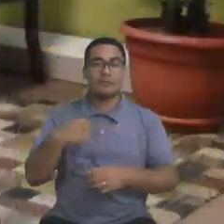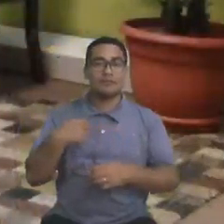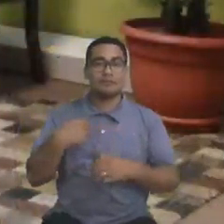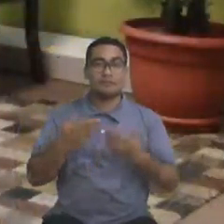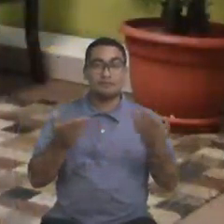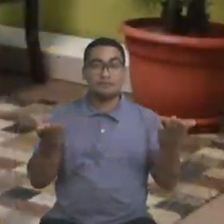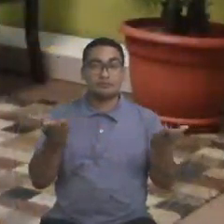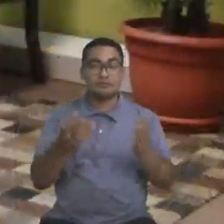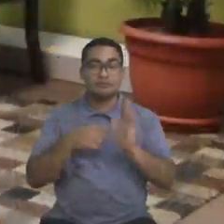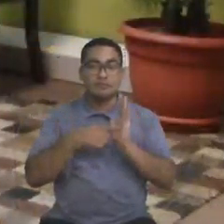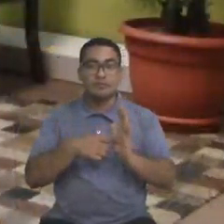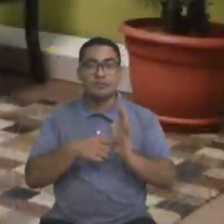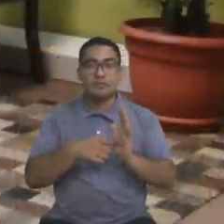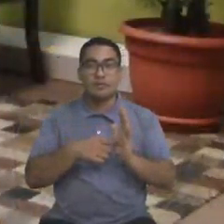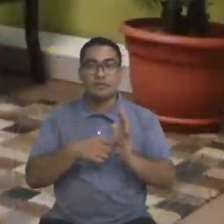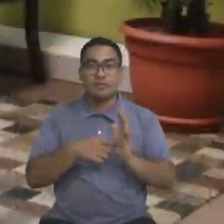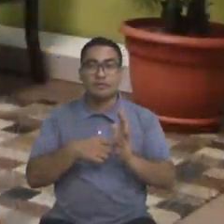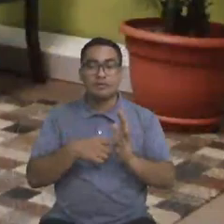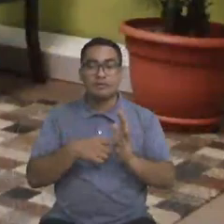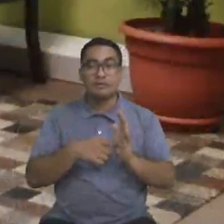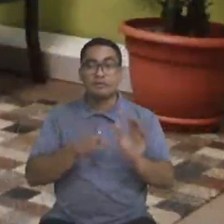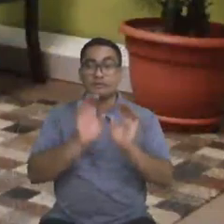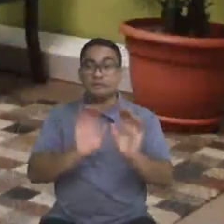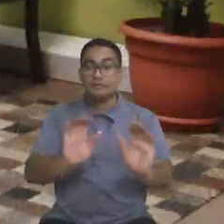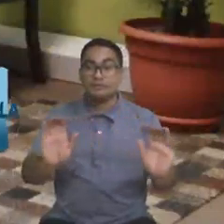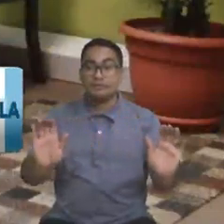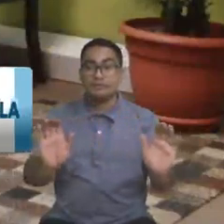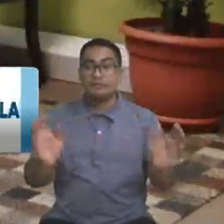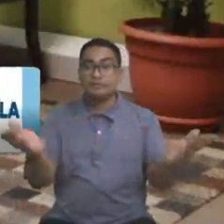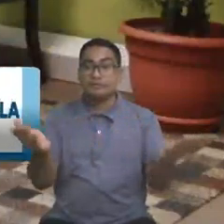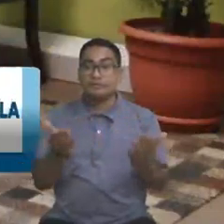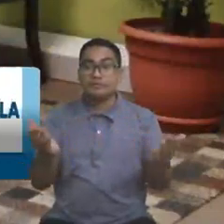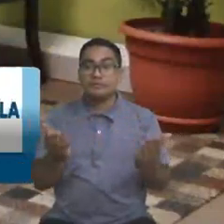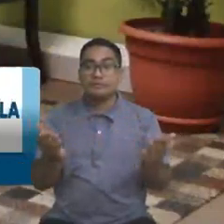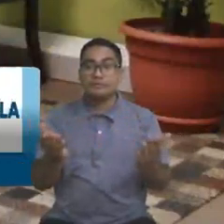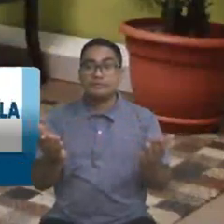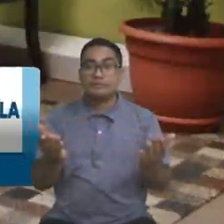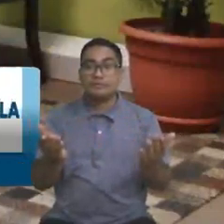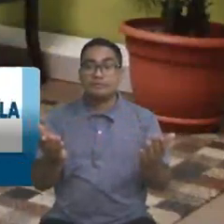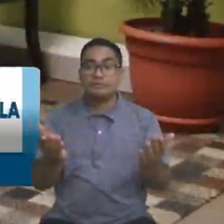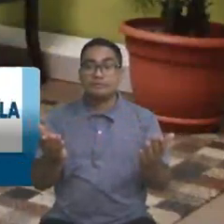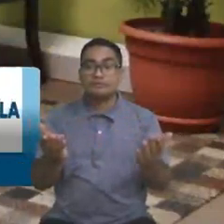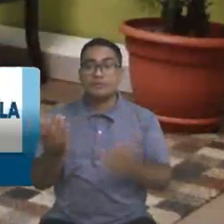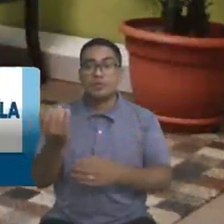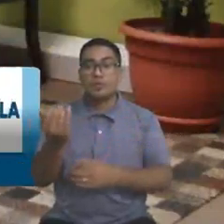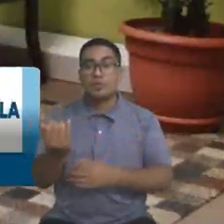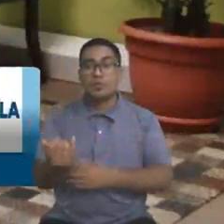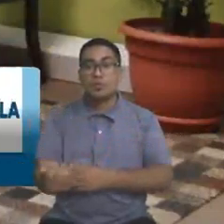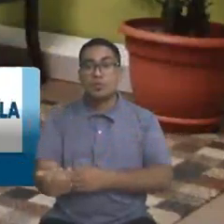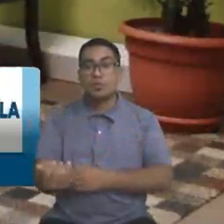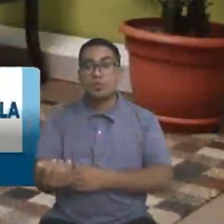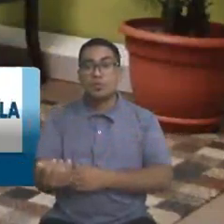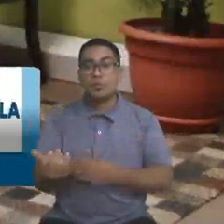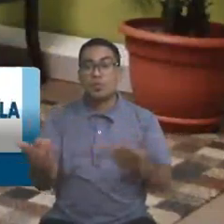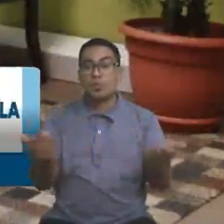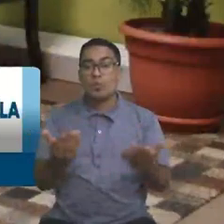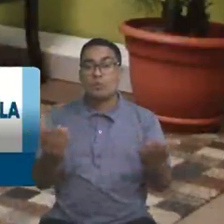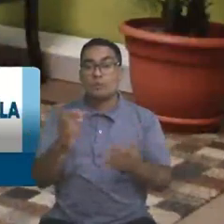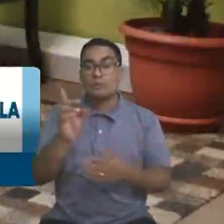hay pocos niños desnutridos, lo que hemos encontrado ahorita, ¿verdad? Poco, y un poco con sobrepeso.